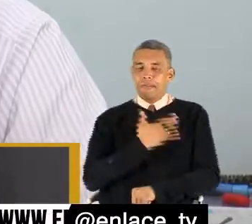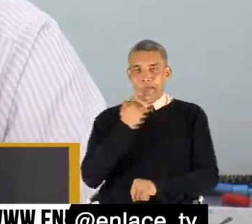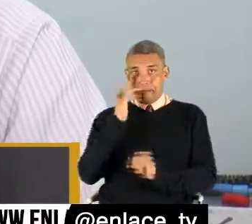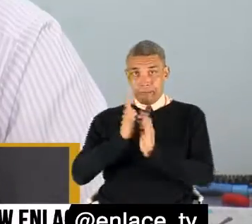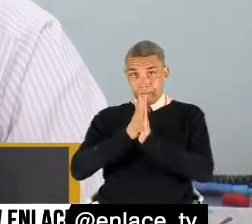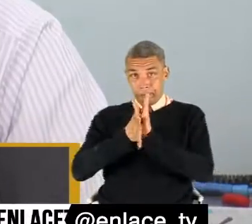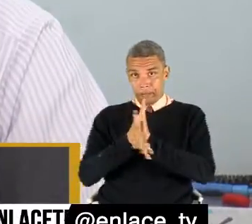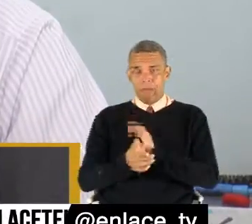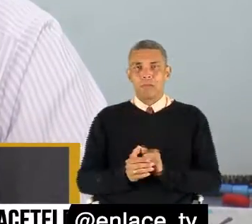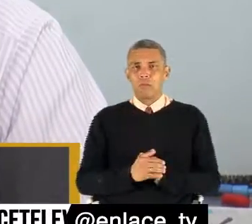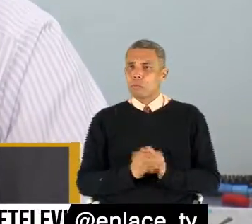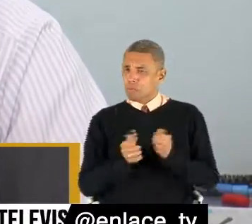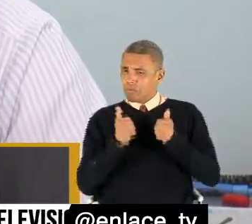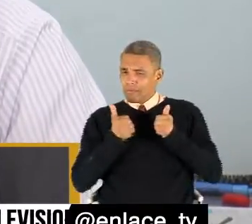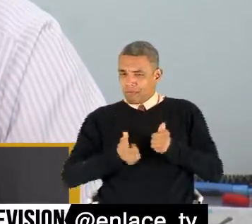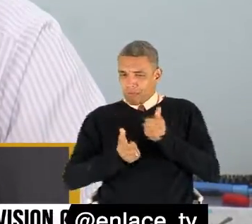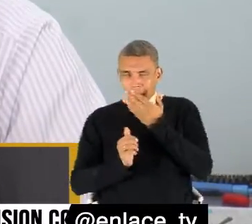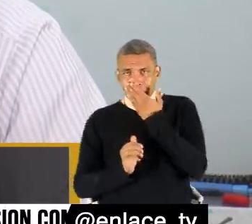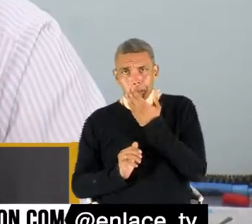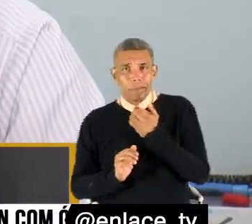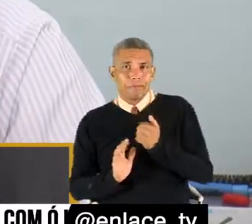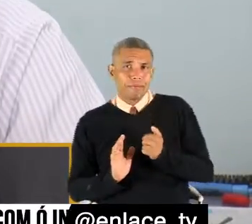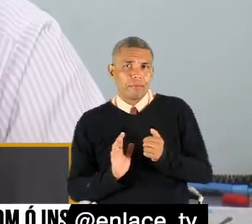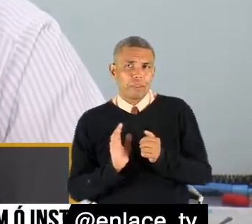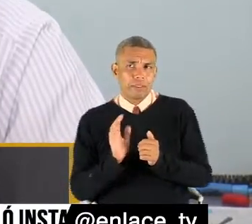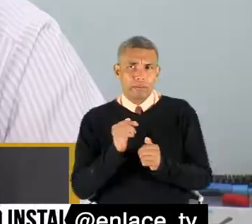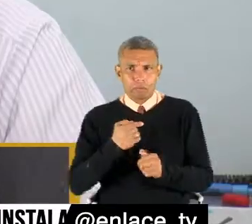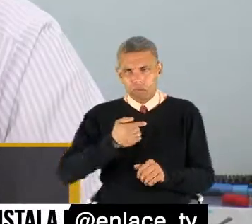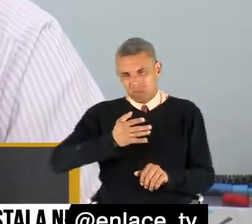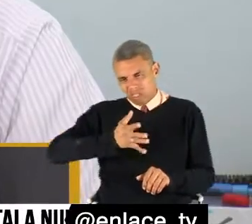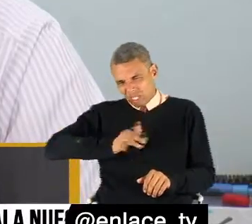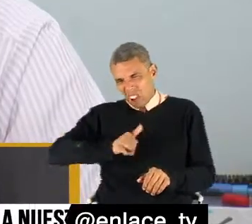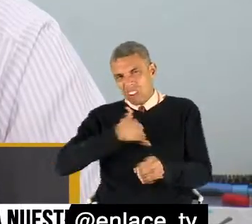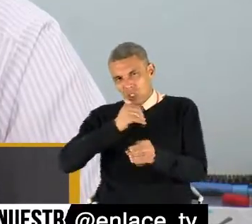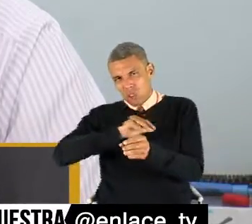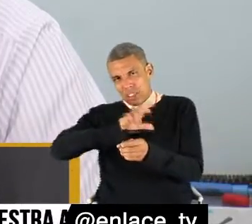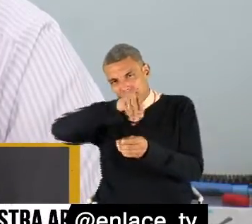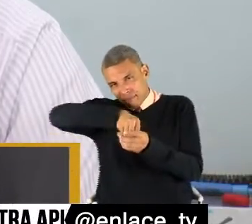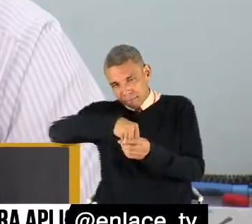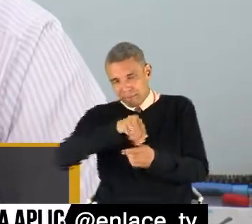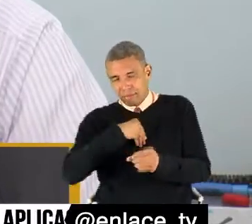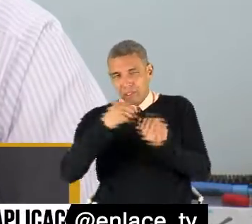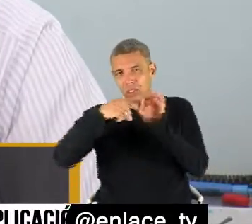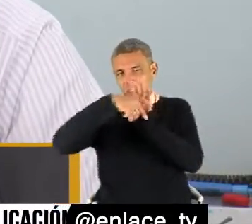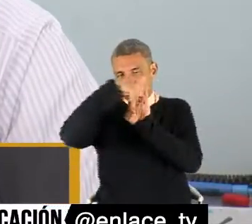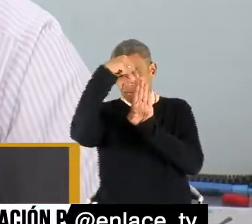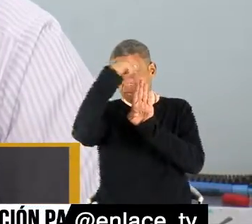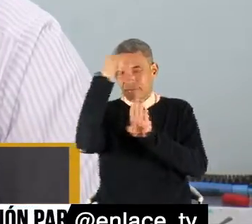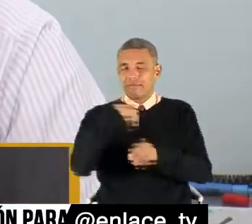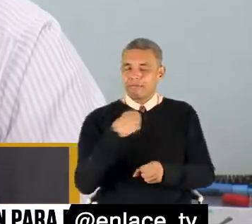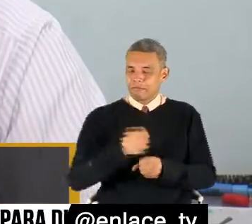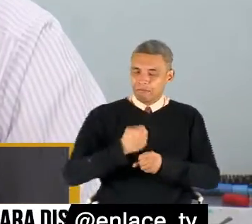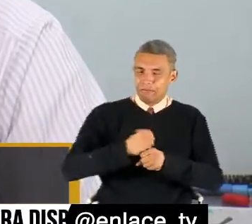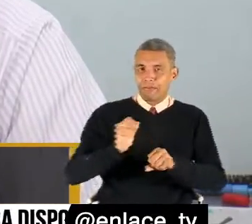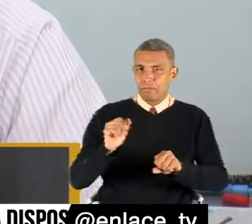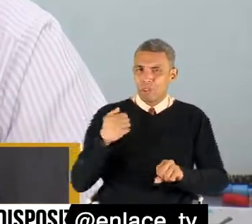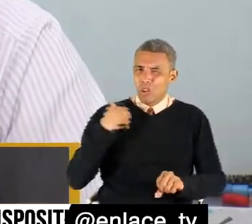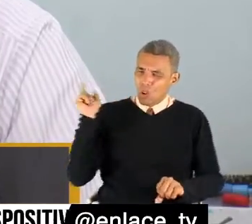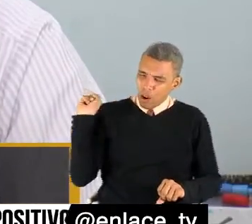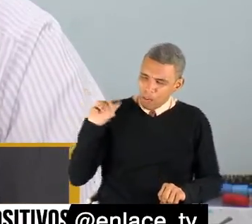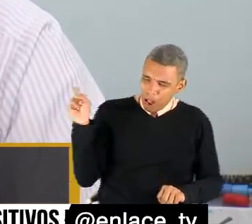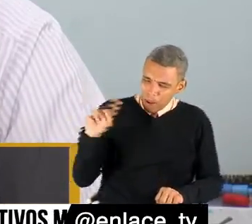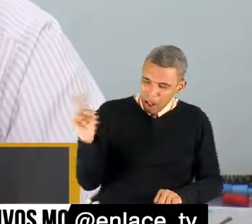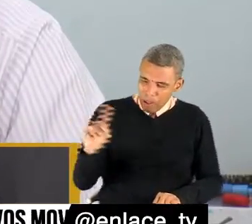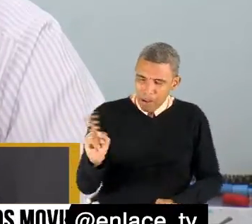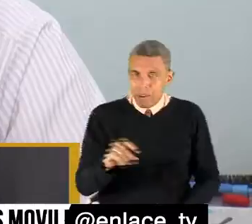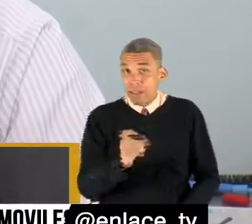aquí en la correduría de la Cámara por espacio de 14 años. Entonces, la recibo